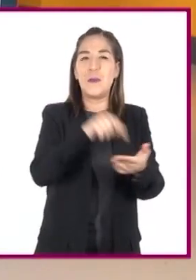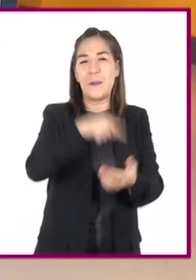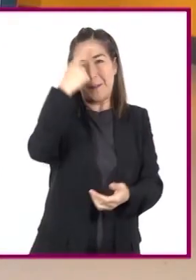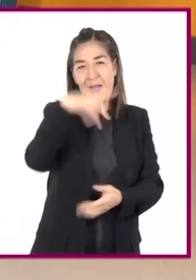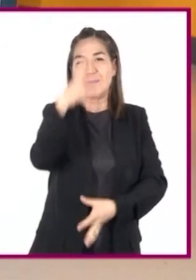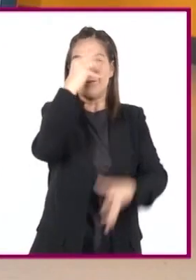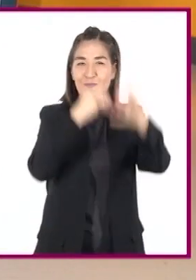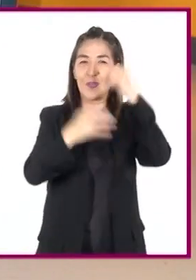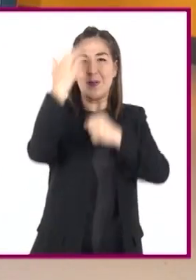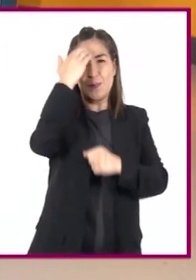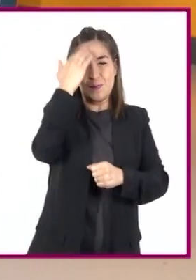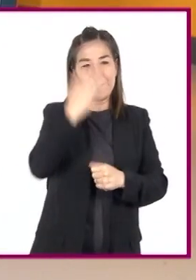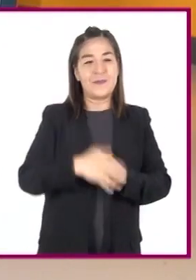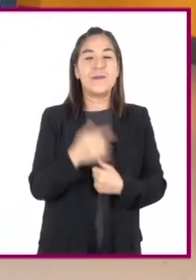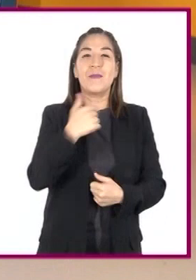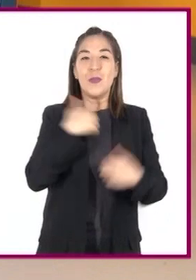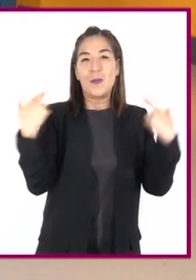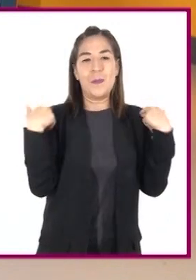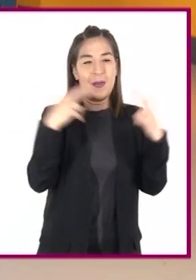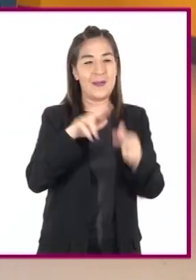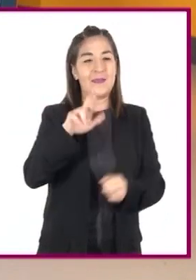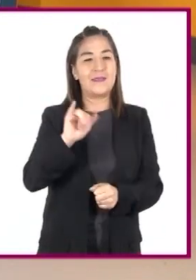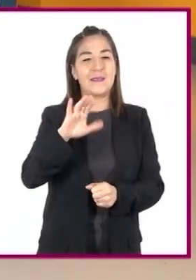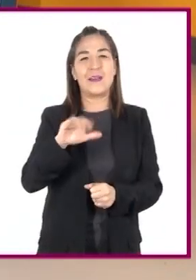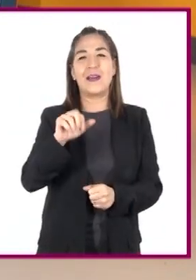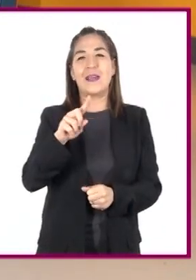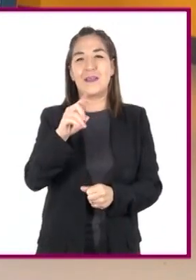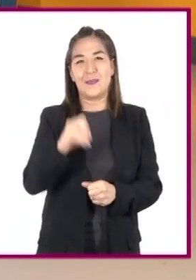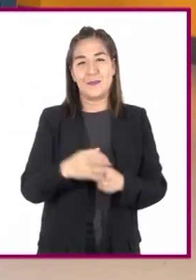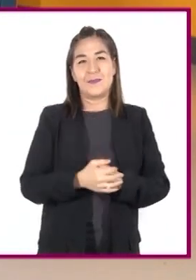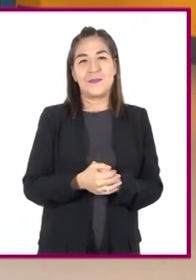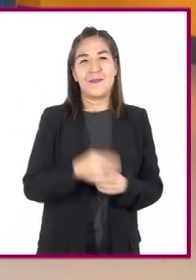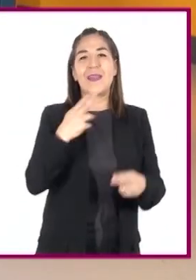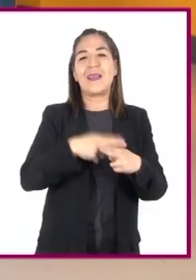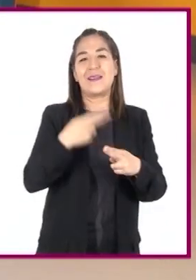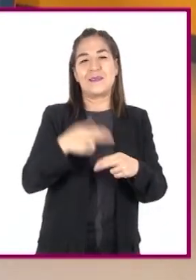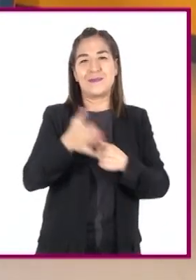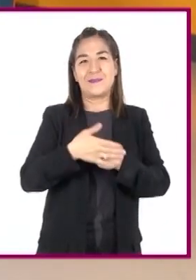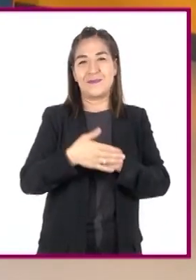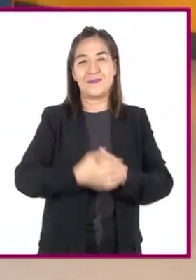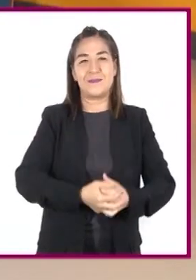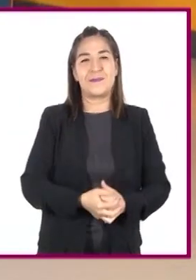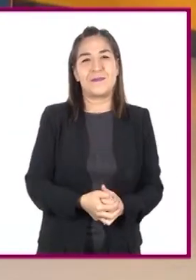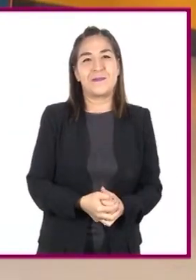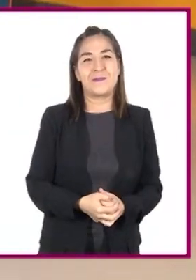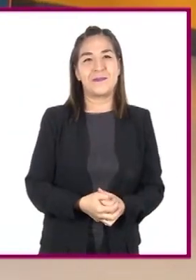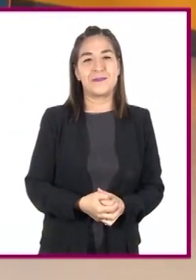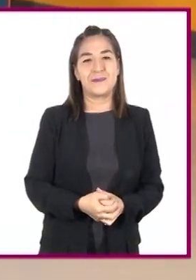conocimiento. Soy el profesor Ricardo Ortiz. Hasta la próxima.